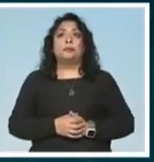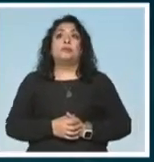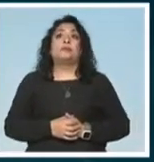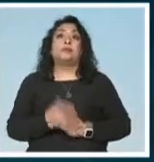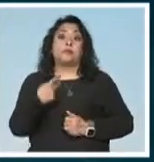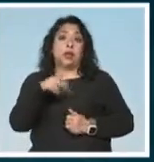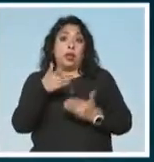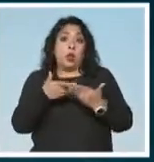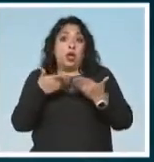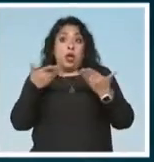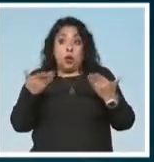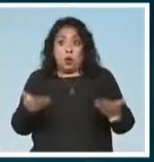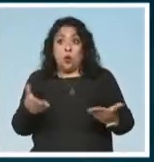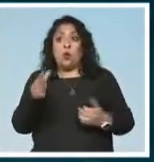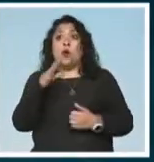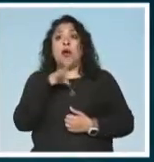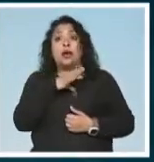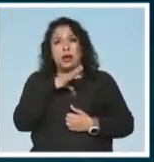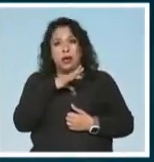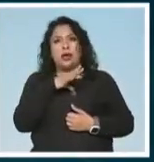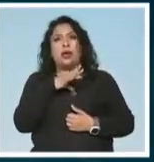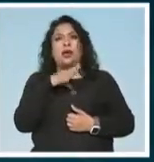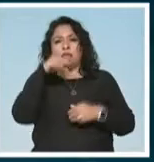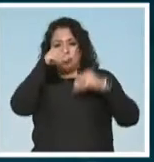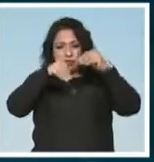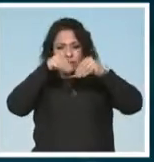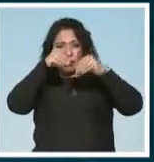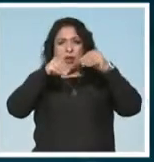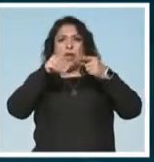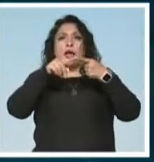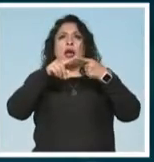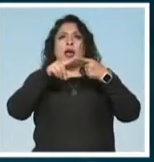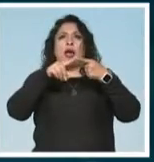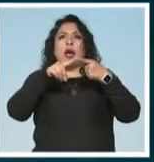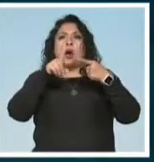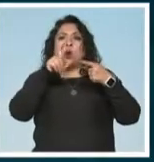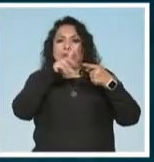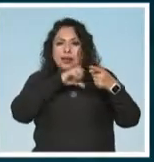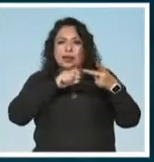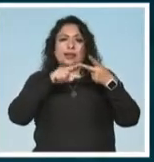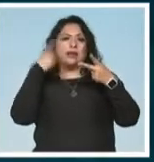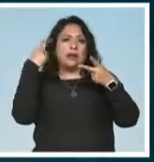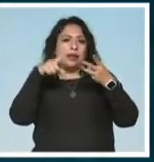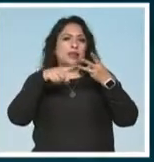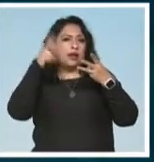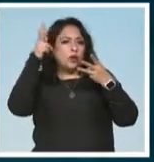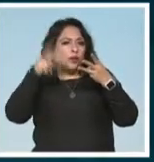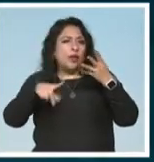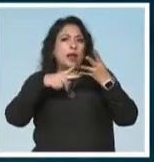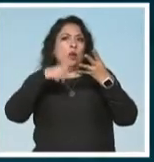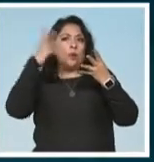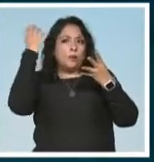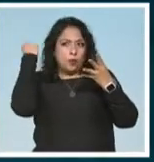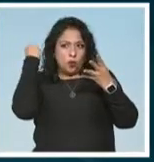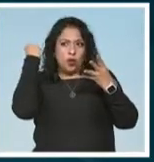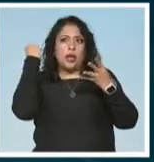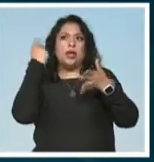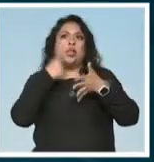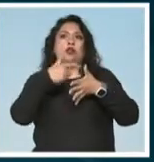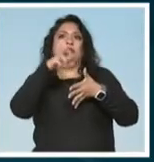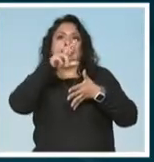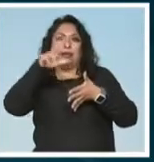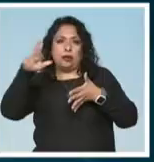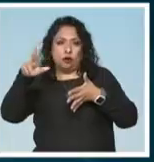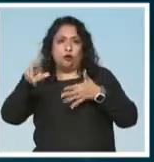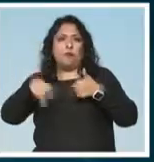Pero en esta ocasión tenemos alebrijes de Aguascalientes, de Querétaro, de Hidalgo, de Morelos, de Quintana